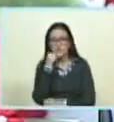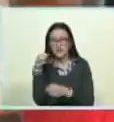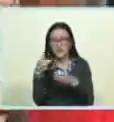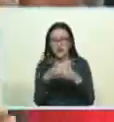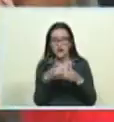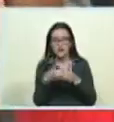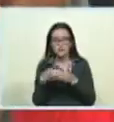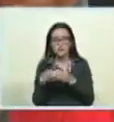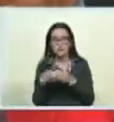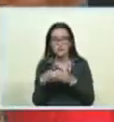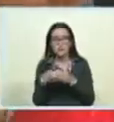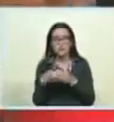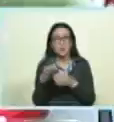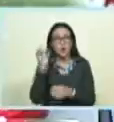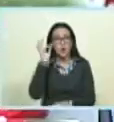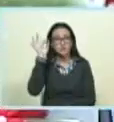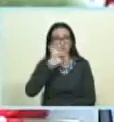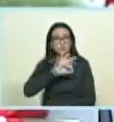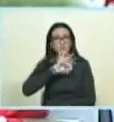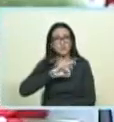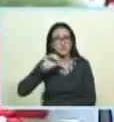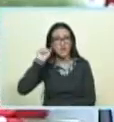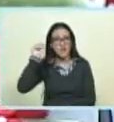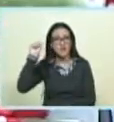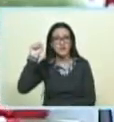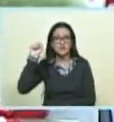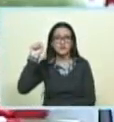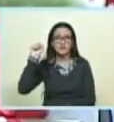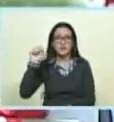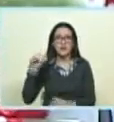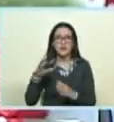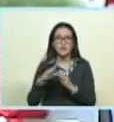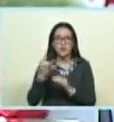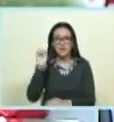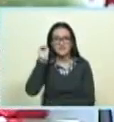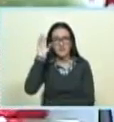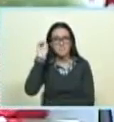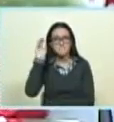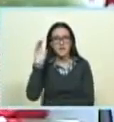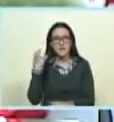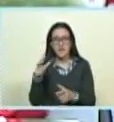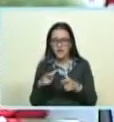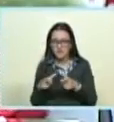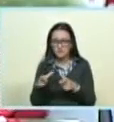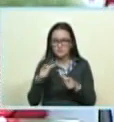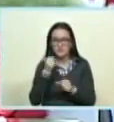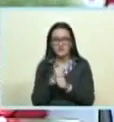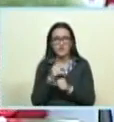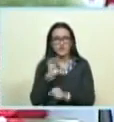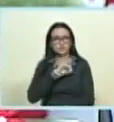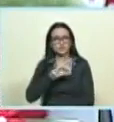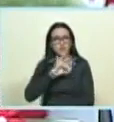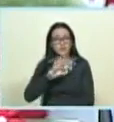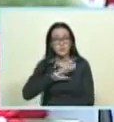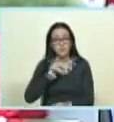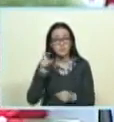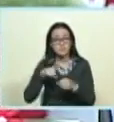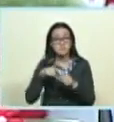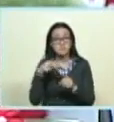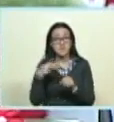mis hermanos de los Consejos Socialistas, a mis hermanos de la Asamblea General de Trabajadores Socialistas de